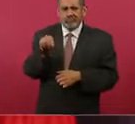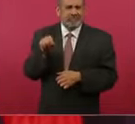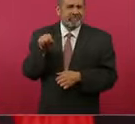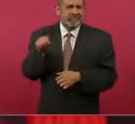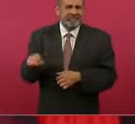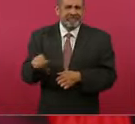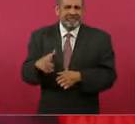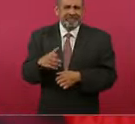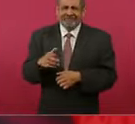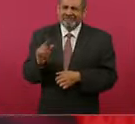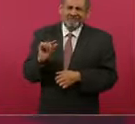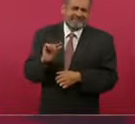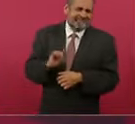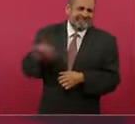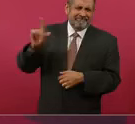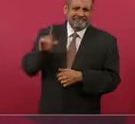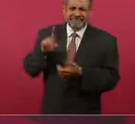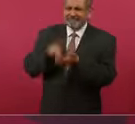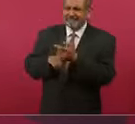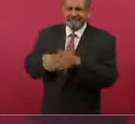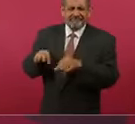es una servidora pública